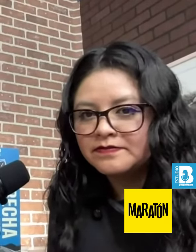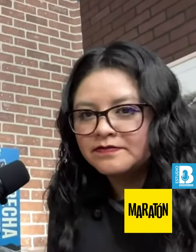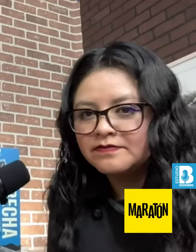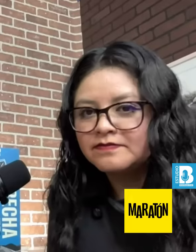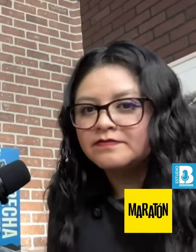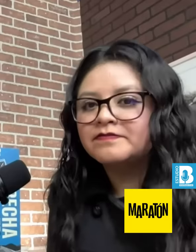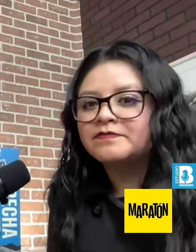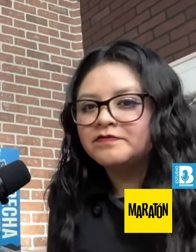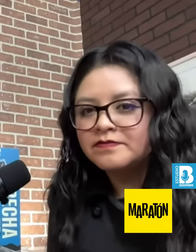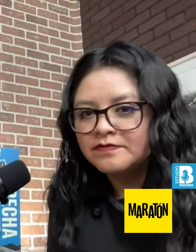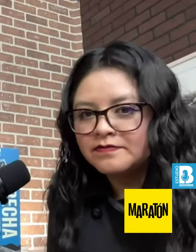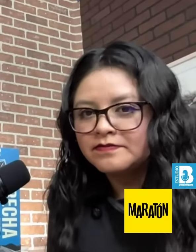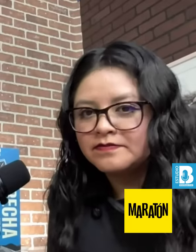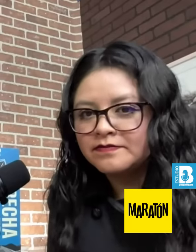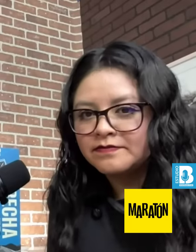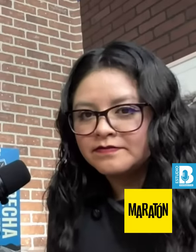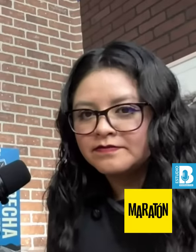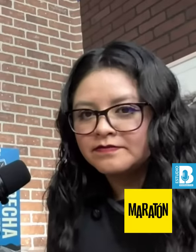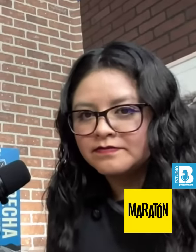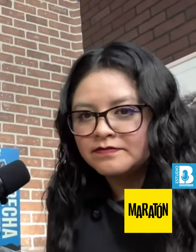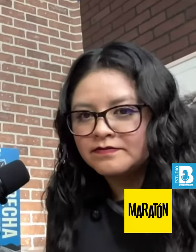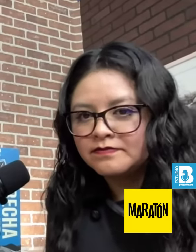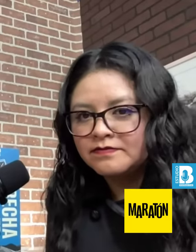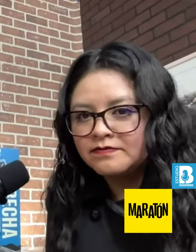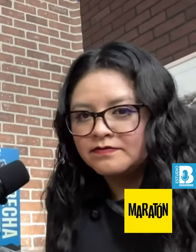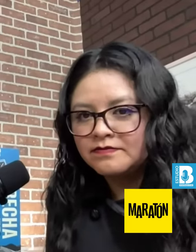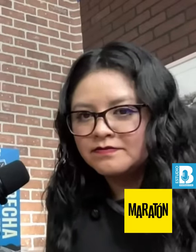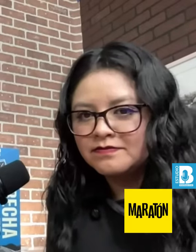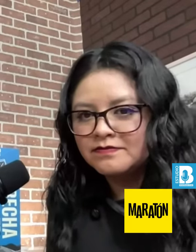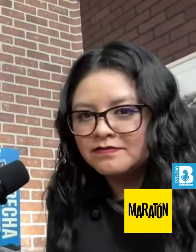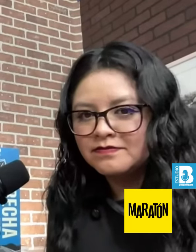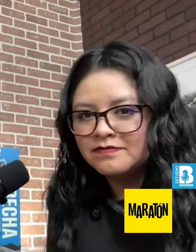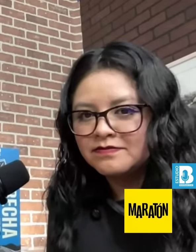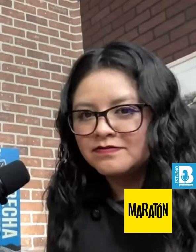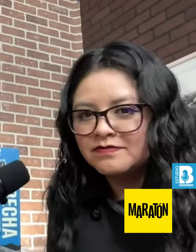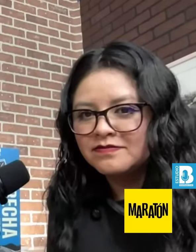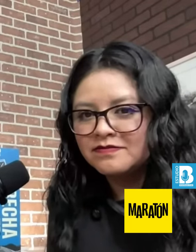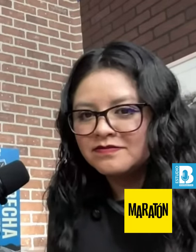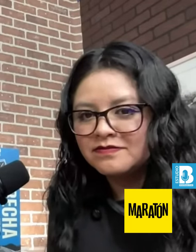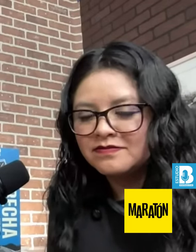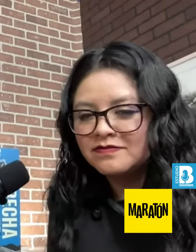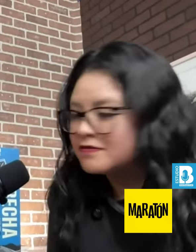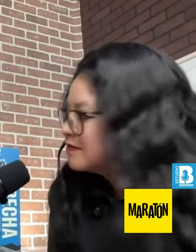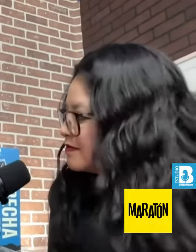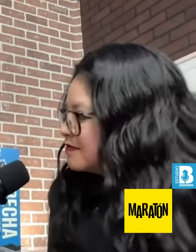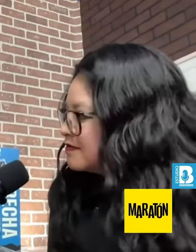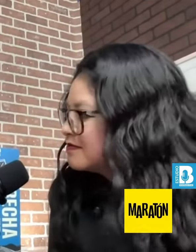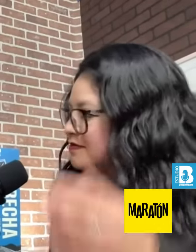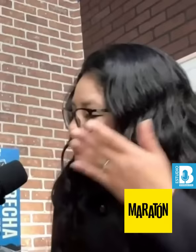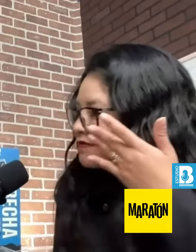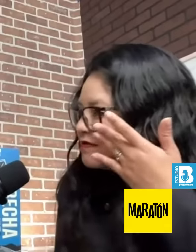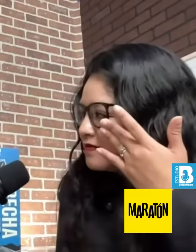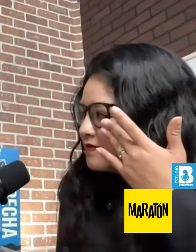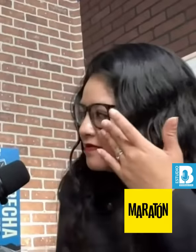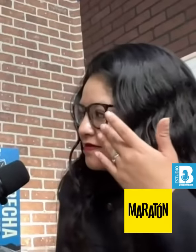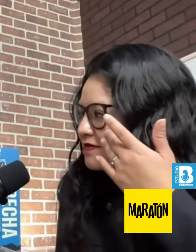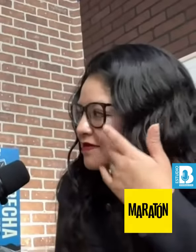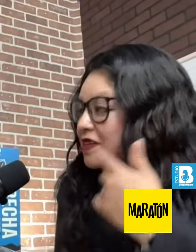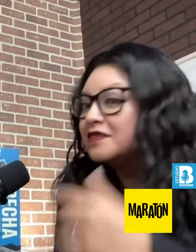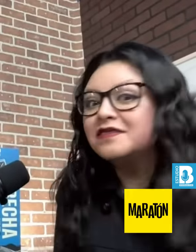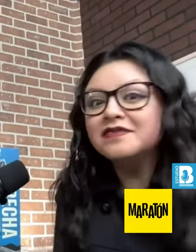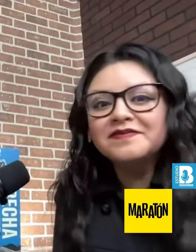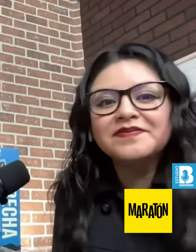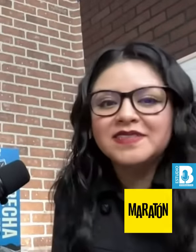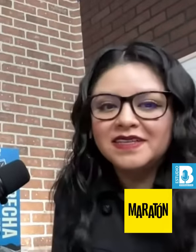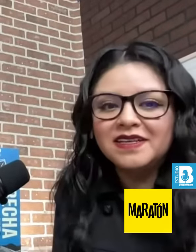de monitoreo de medios y ya digamos que sin embargo fue como el primer medio Grande Al que entré y aquí me quedé y ya llevo 7